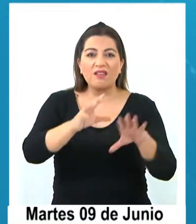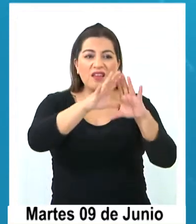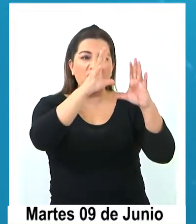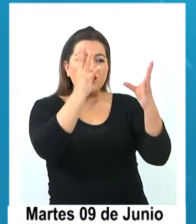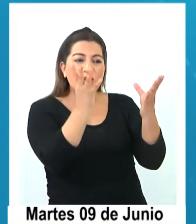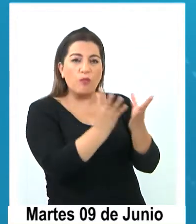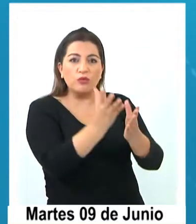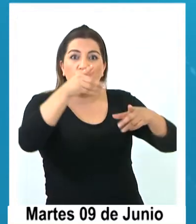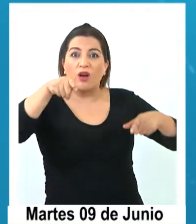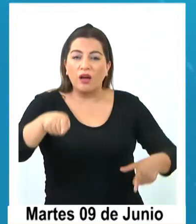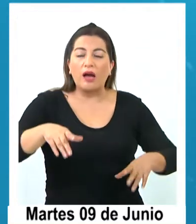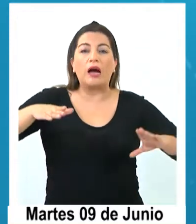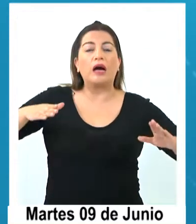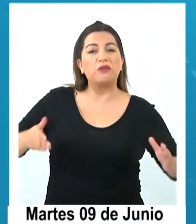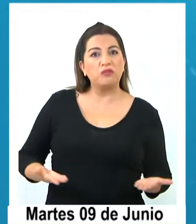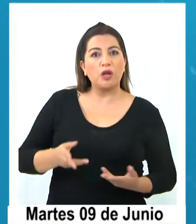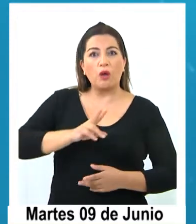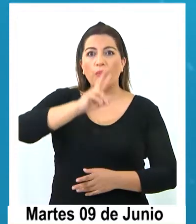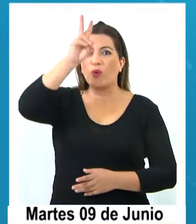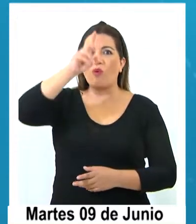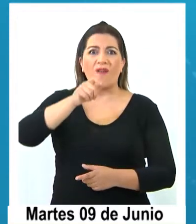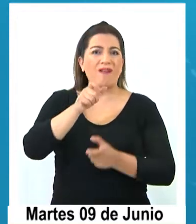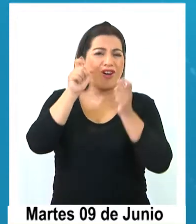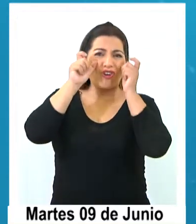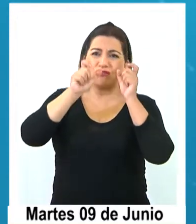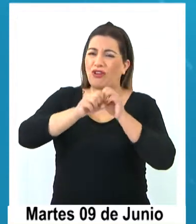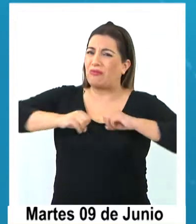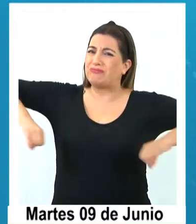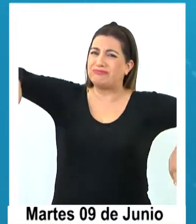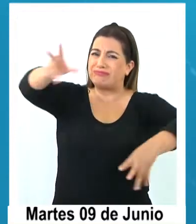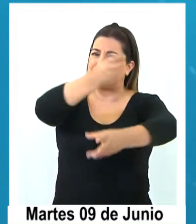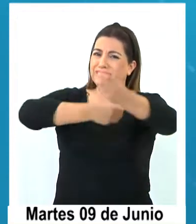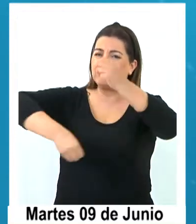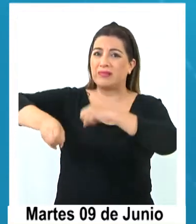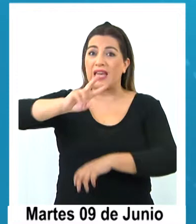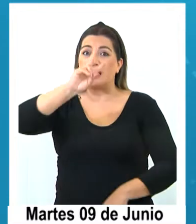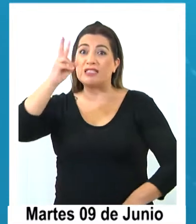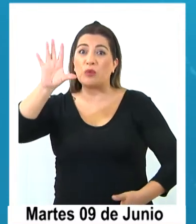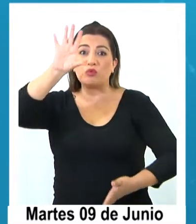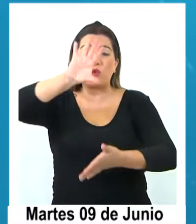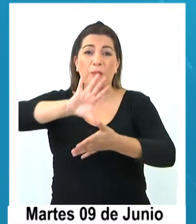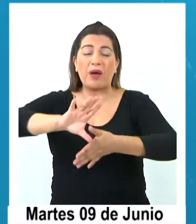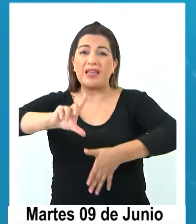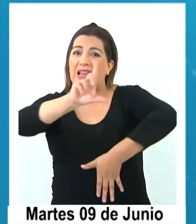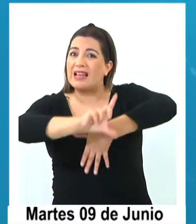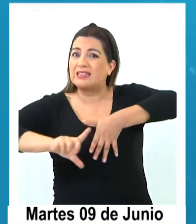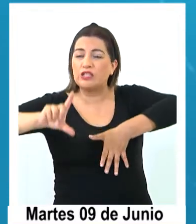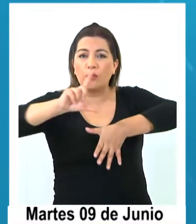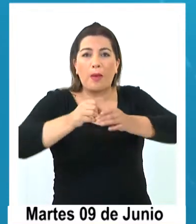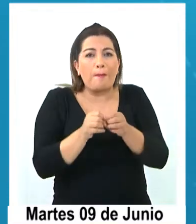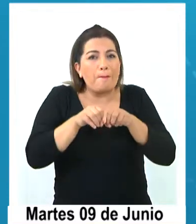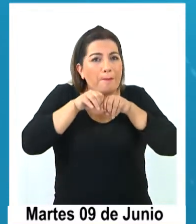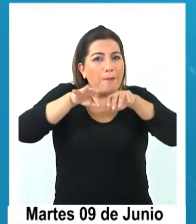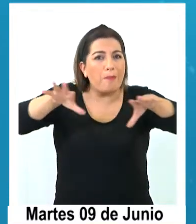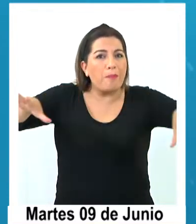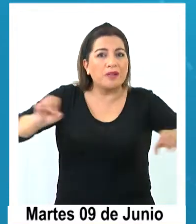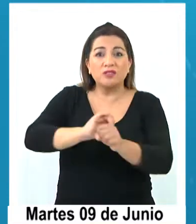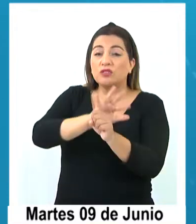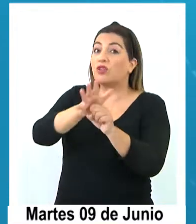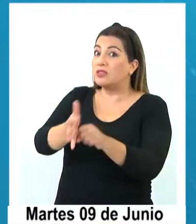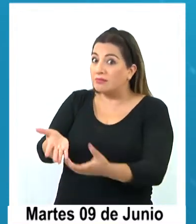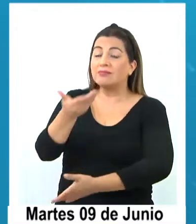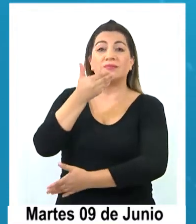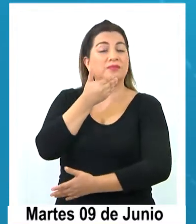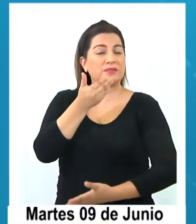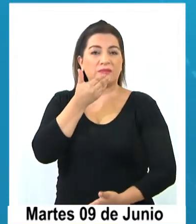dado para el mundo es que en este momento está bastante descontrolada. Son el segundo país latinoamericano con más cantidad de contagios,